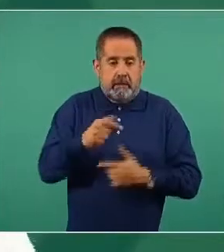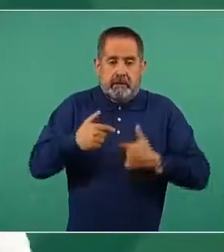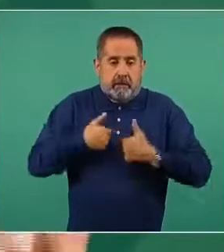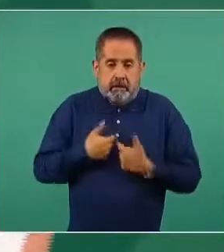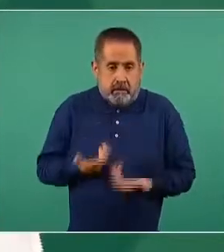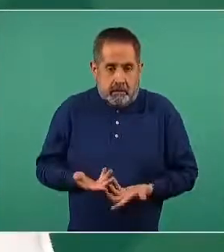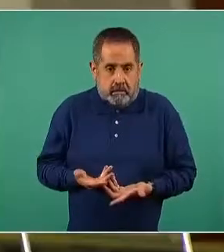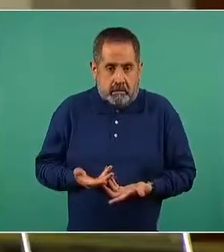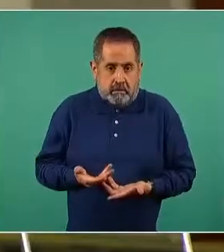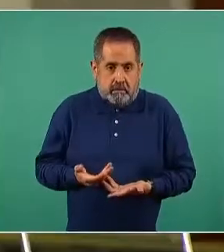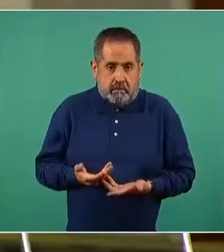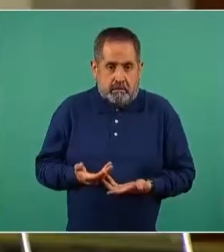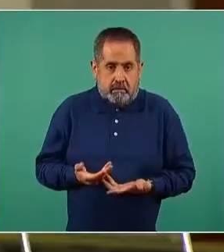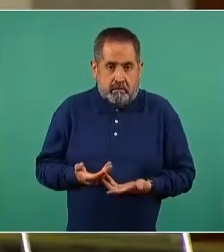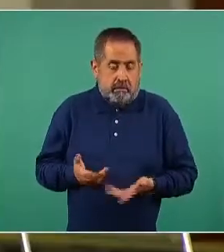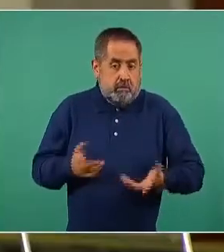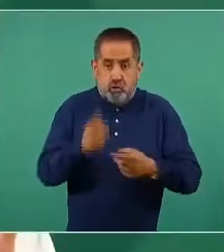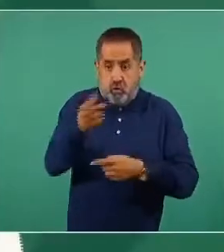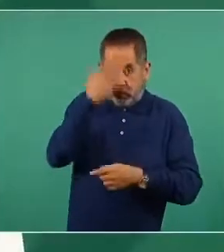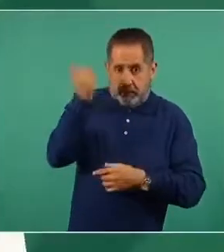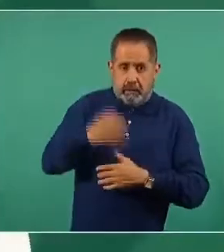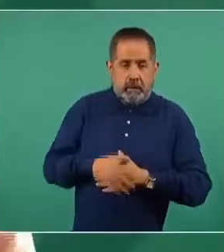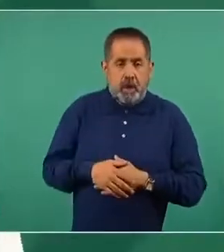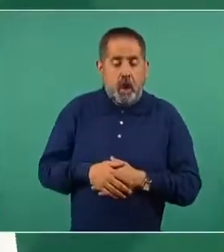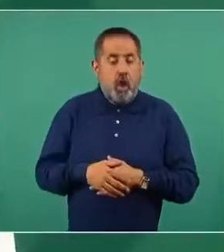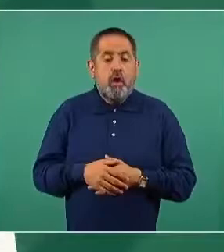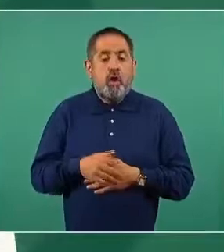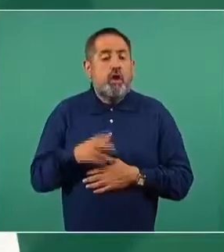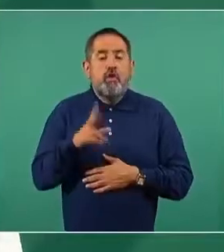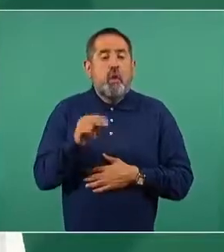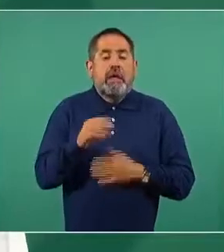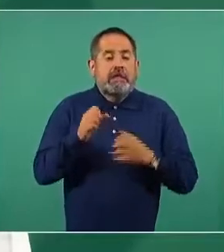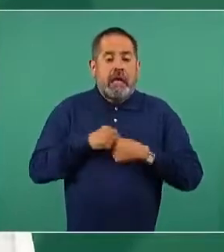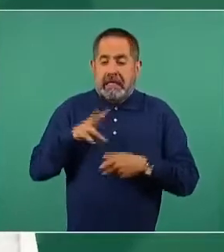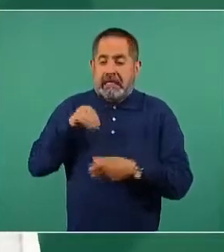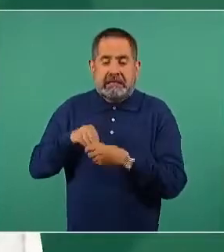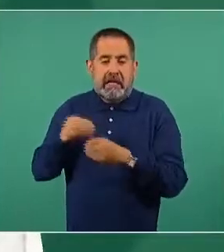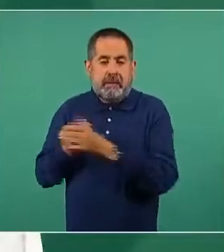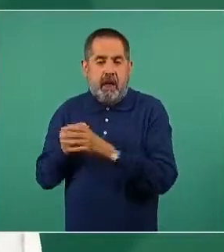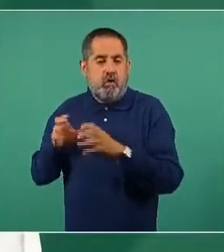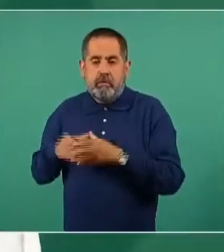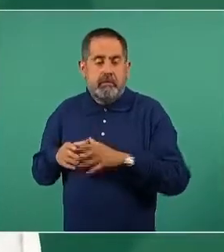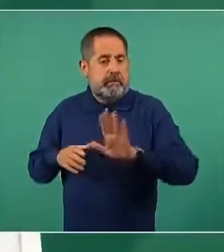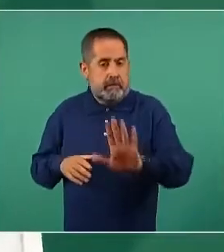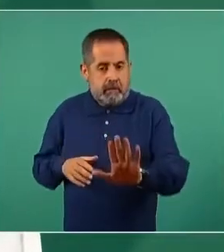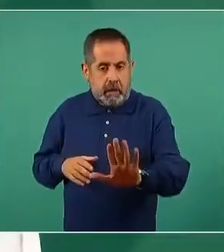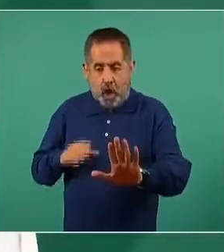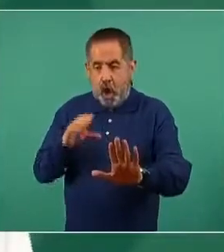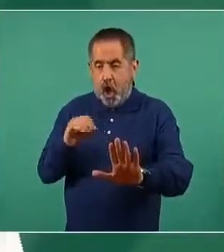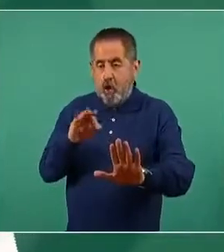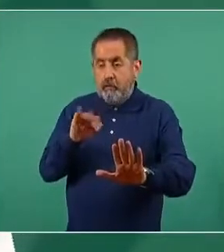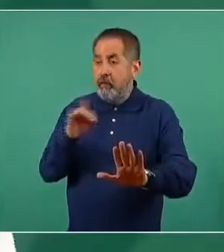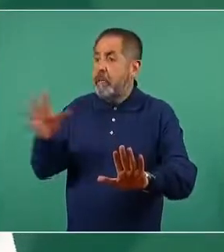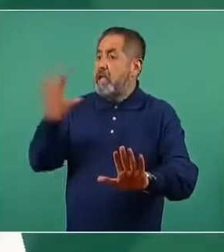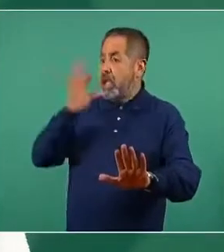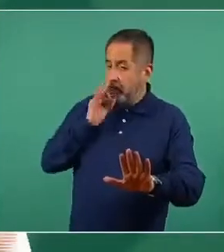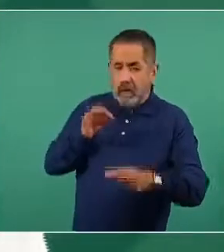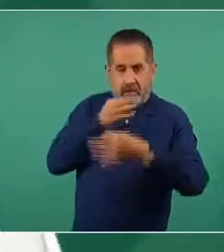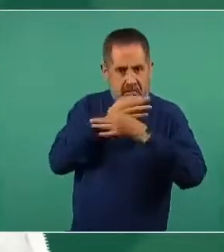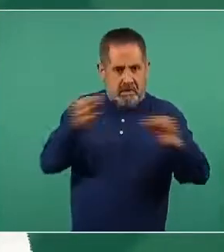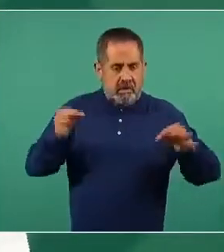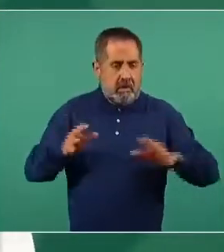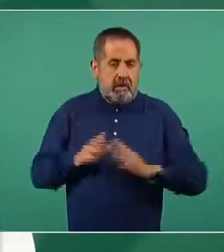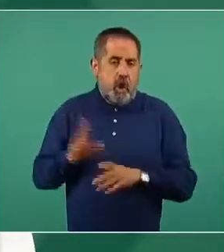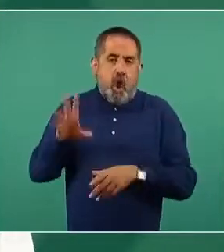no O sea, está… usted no sabe. No, esto no está, esto está reservado. Ok, Entonces, cuando COFEPRIS nos comunica algo, Ok. lo hemos